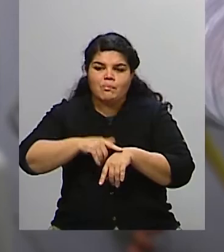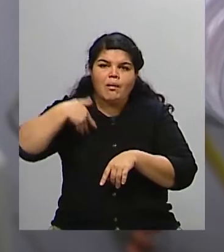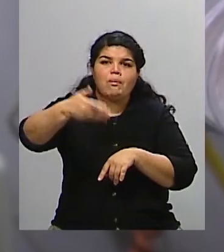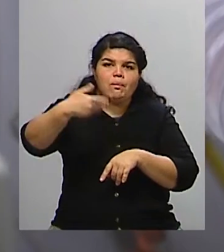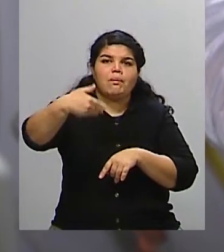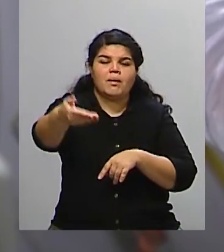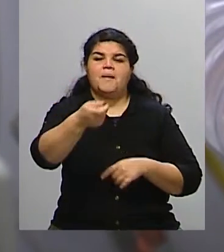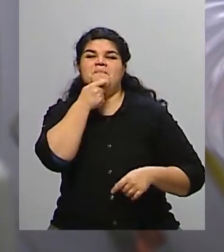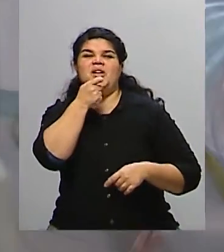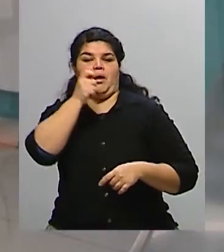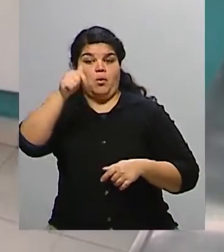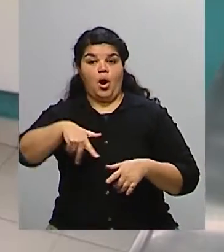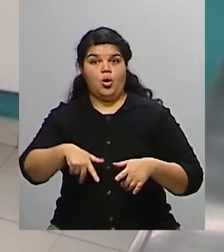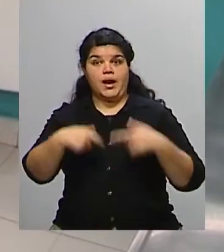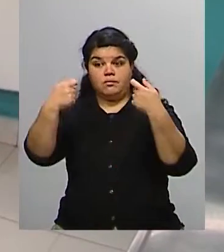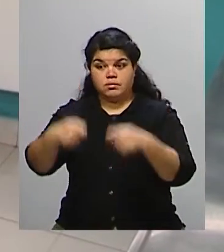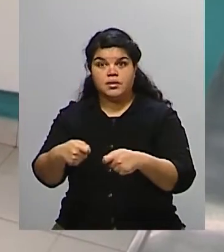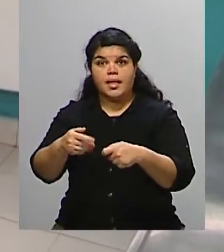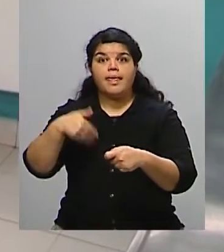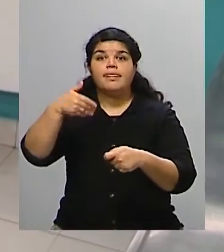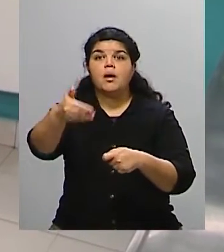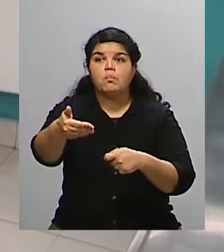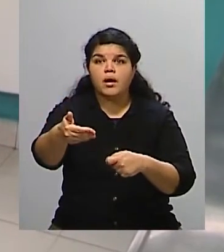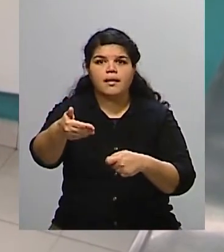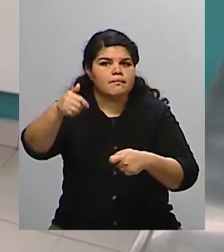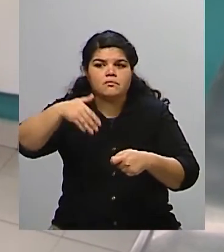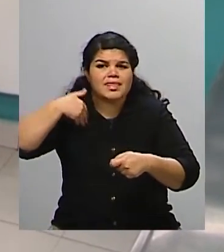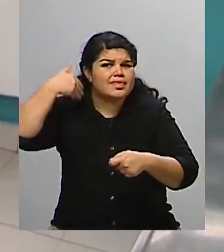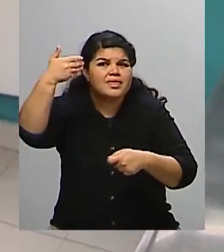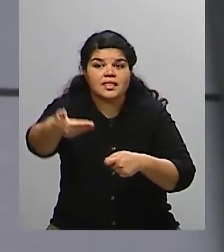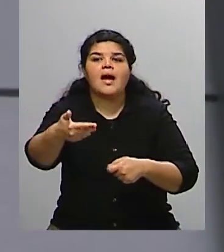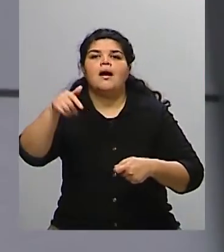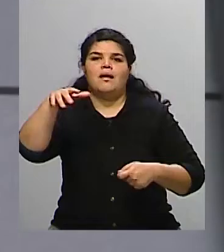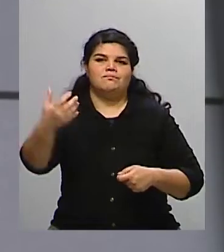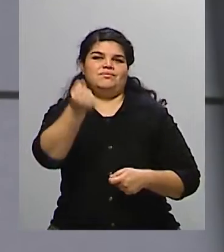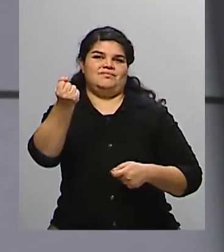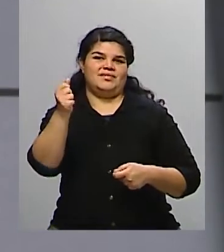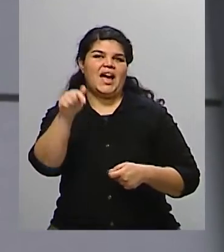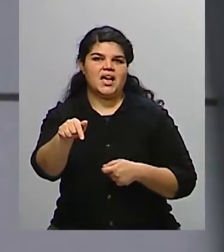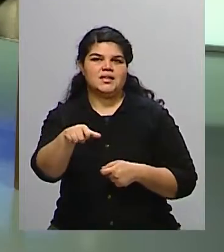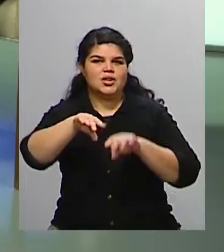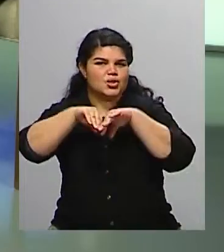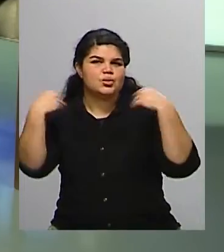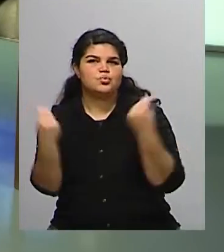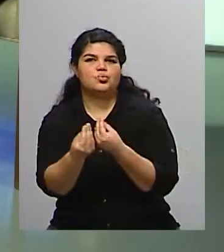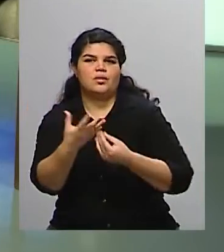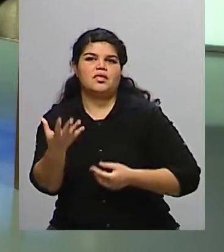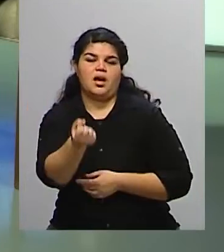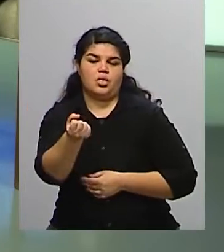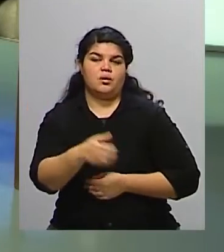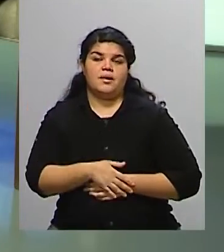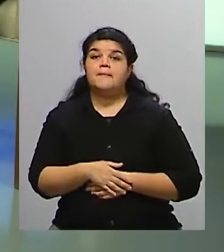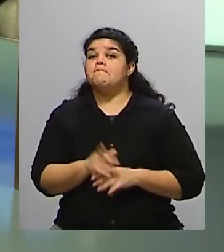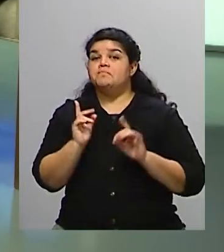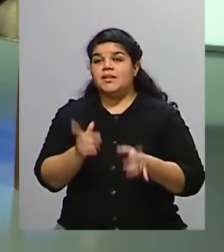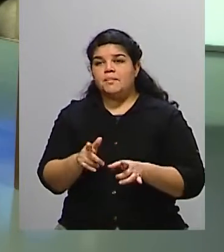beneficio quizás dentro de población que quizás hoy no existe, que van a ser en un futuro. Bueno, se me ocurre, vamos a hablar de lo que está sucediendo en el sistema de